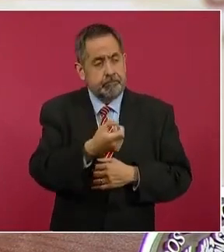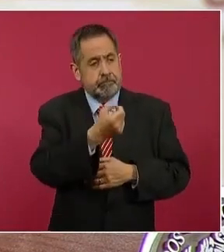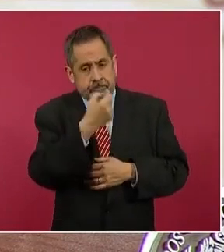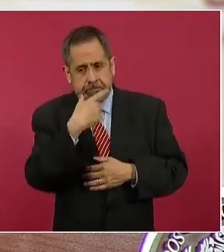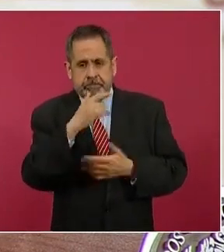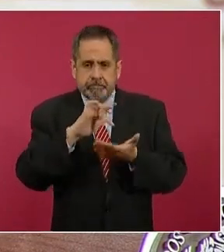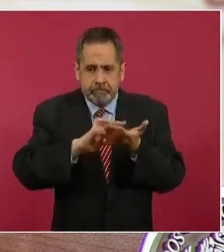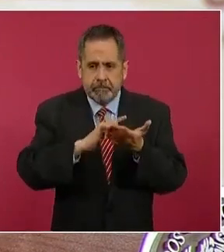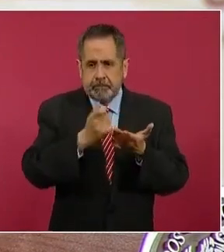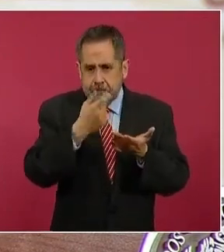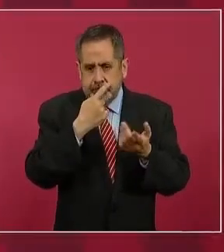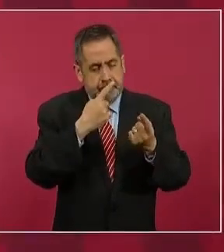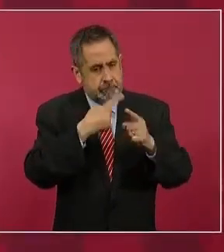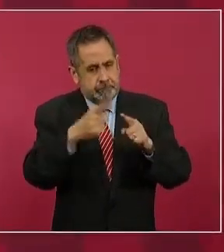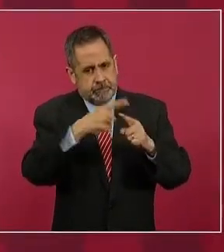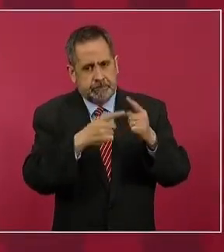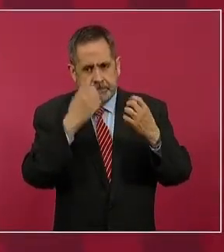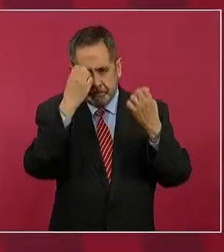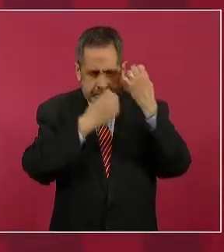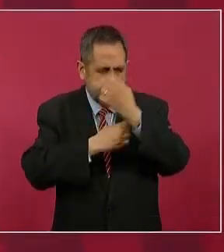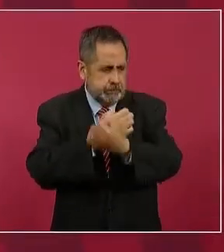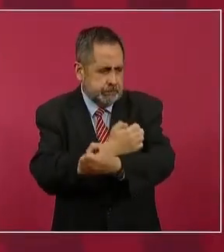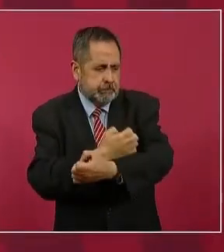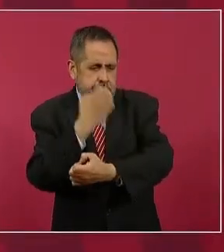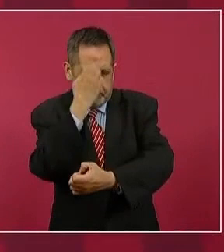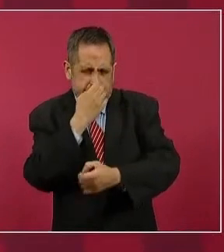medicamentos y estudios